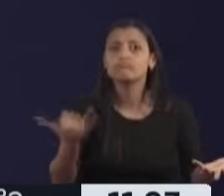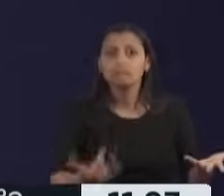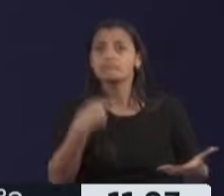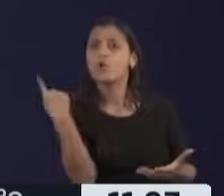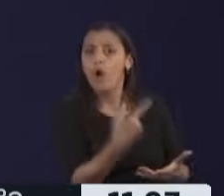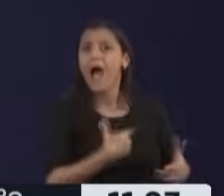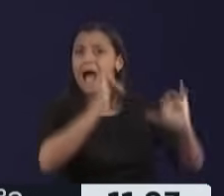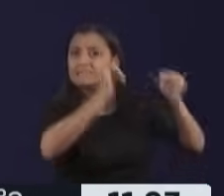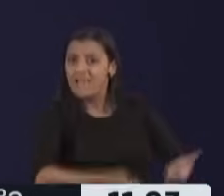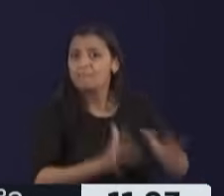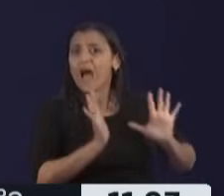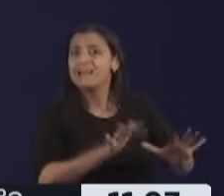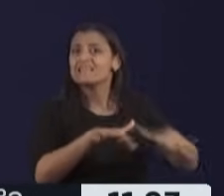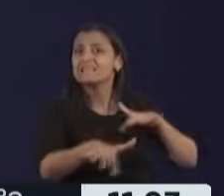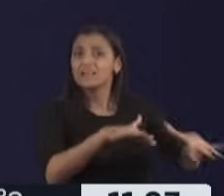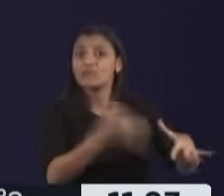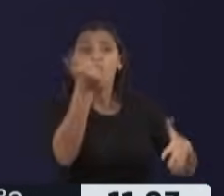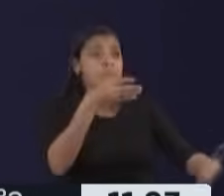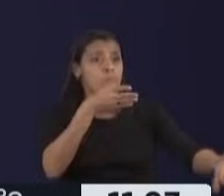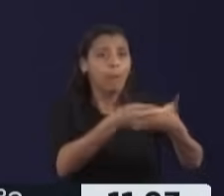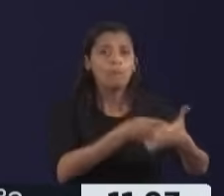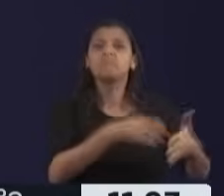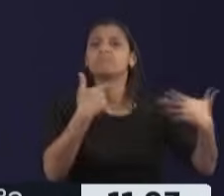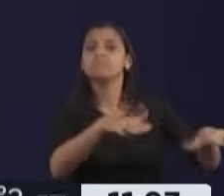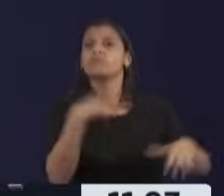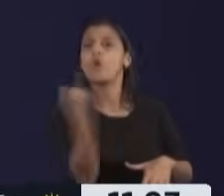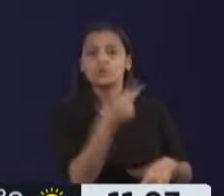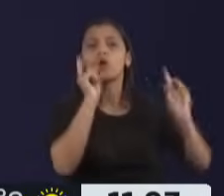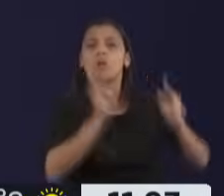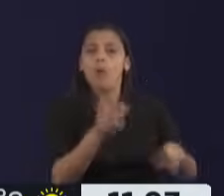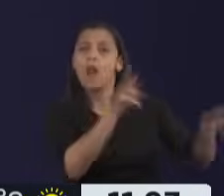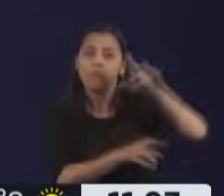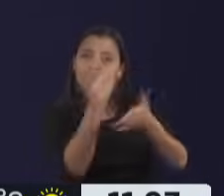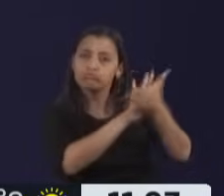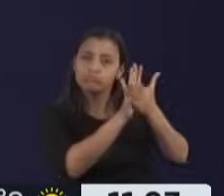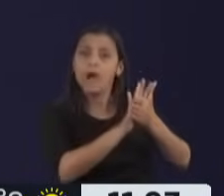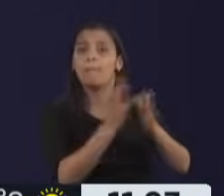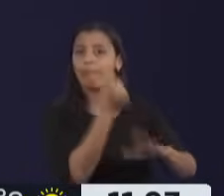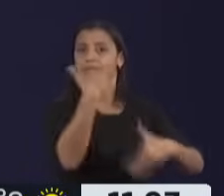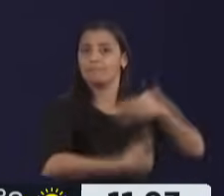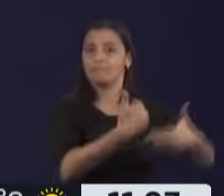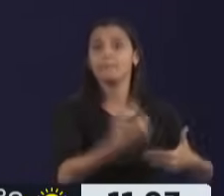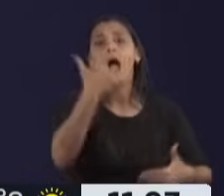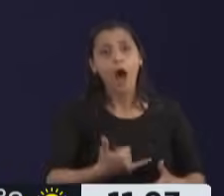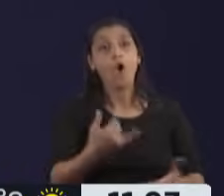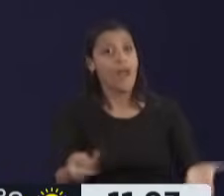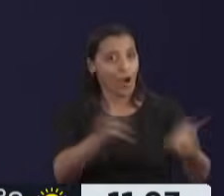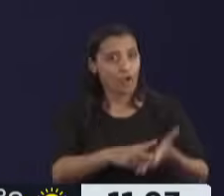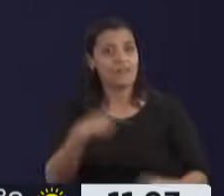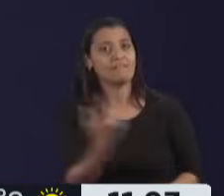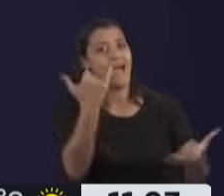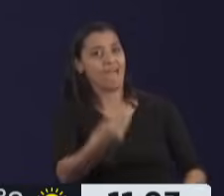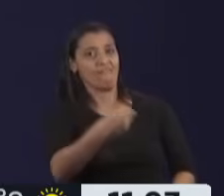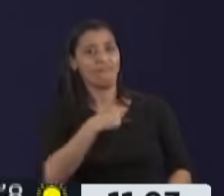con la realidad y a sortear cada uno de los problemas que se nos presenten. Ahora tenemos, por supuesto, renovada fe, la teníamos también